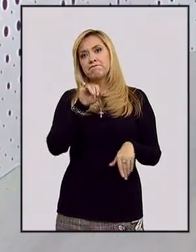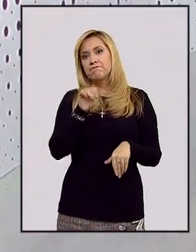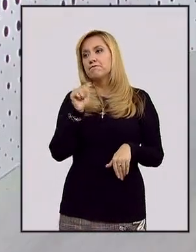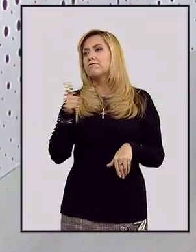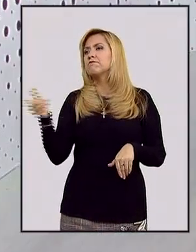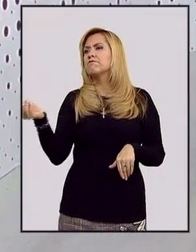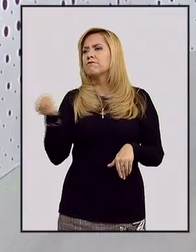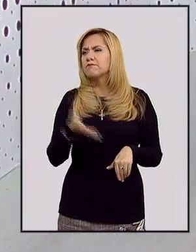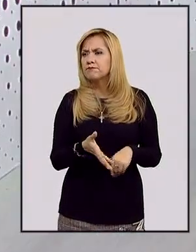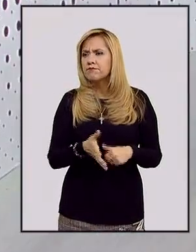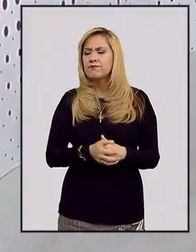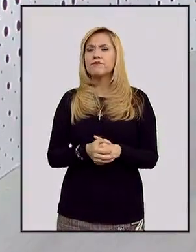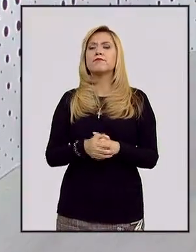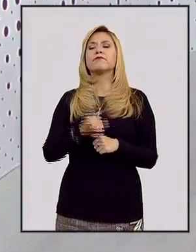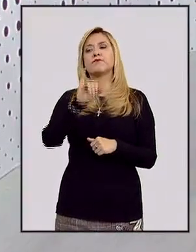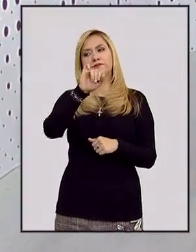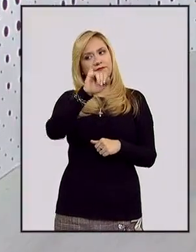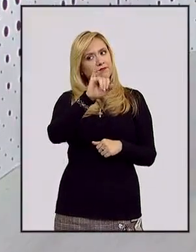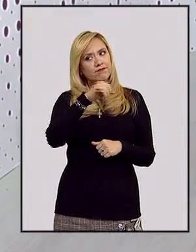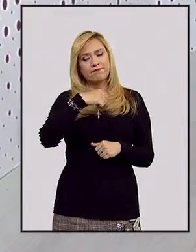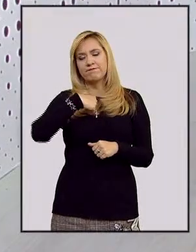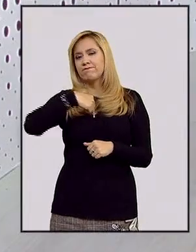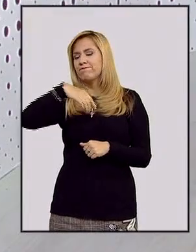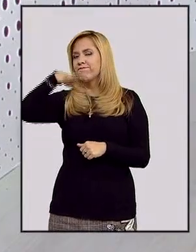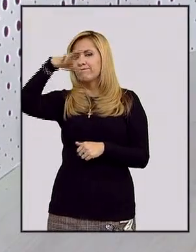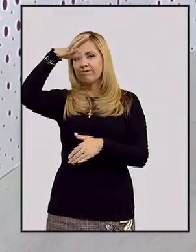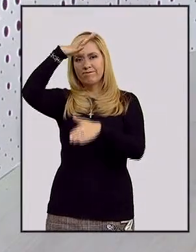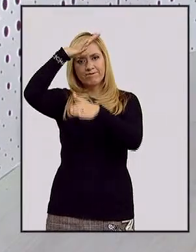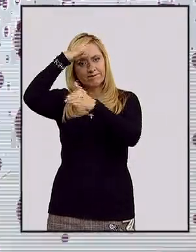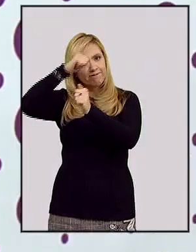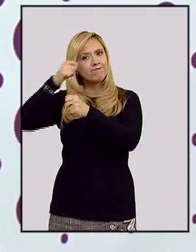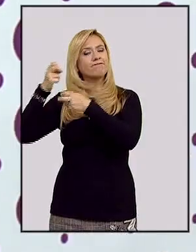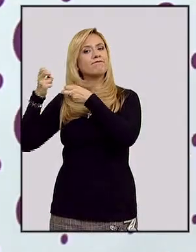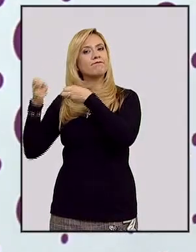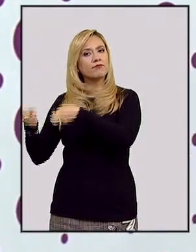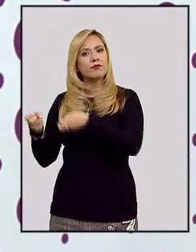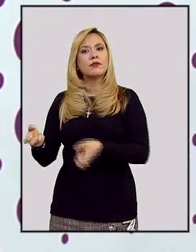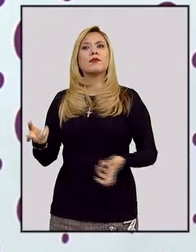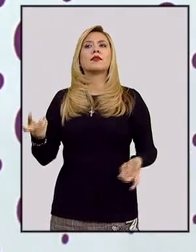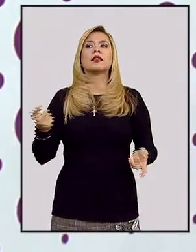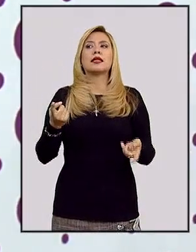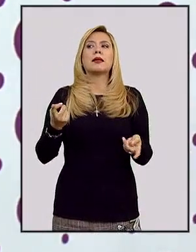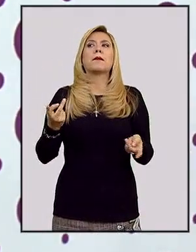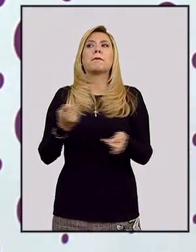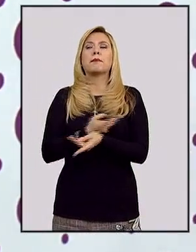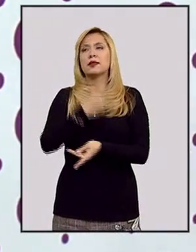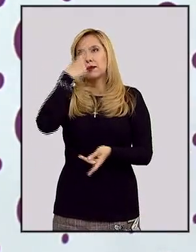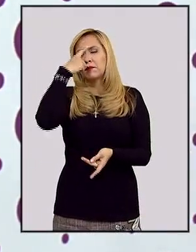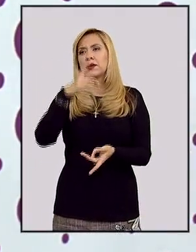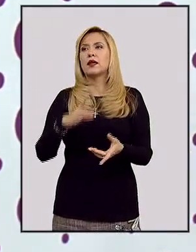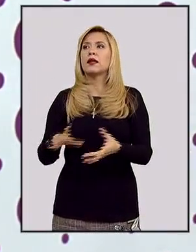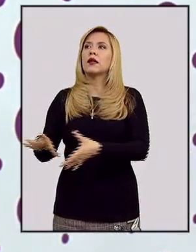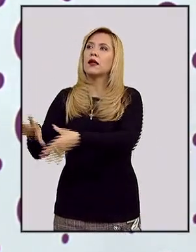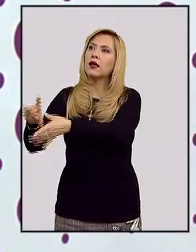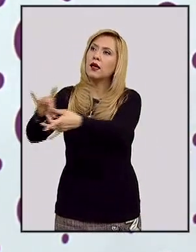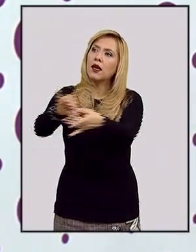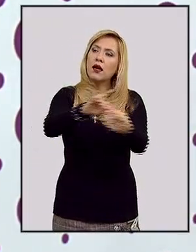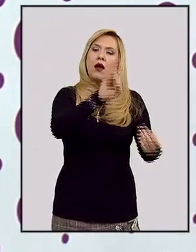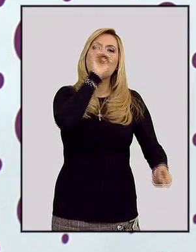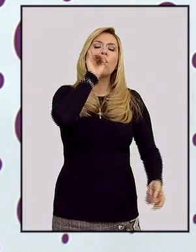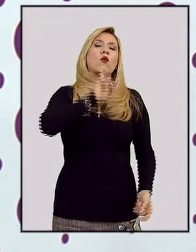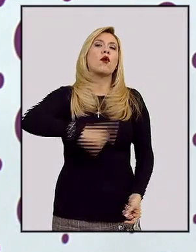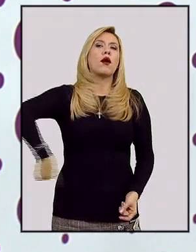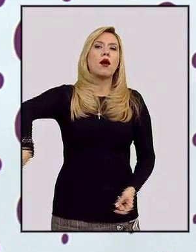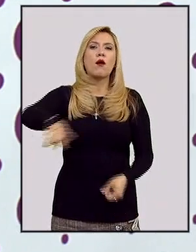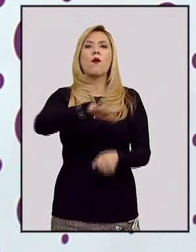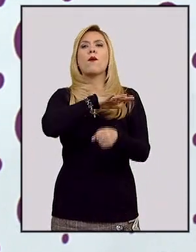algo? No, totalmente de acuerdo. Y además, ¿qué pasa? ¿Qué hacemos para informar a la mayoría de las mujeres y de cuáles son